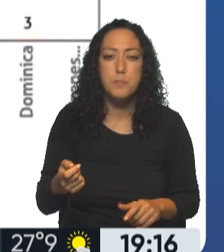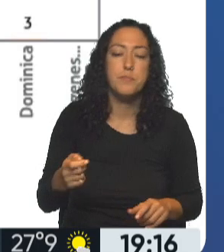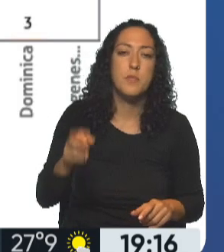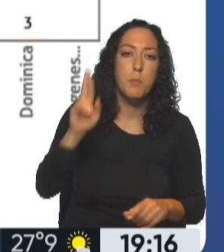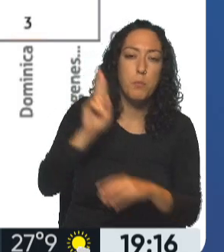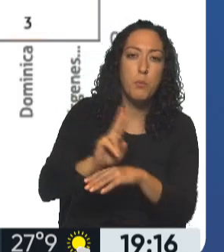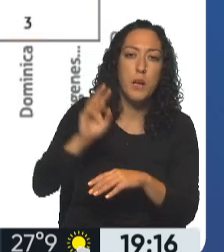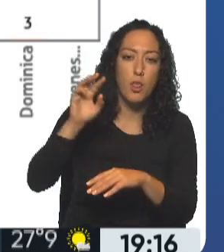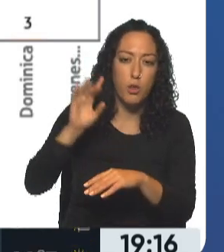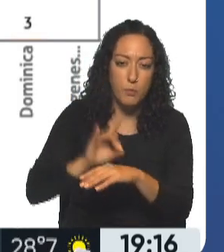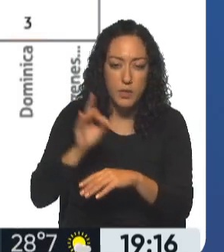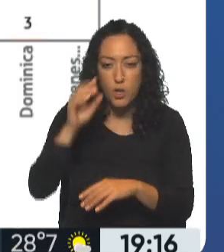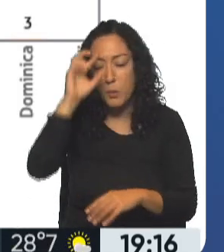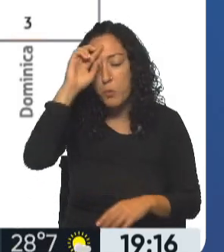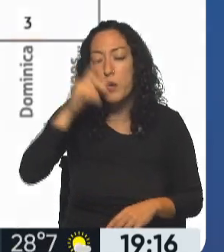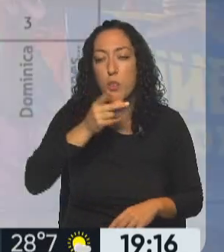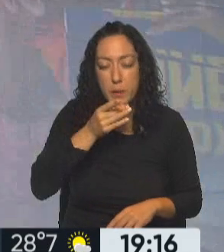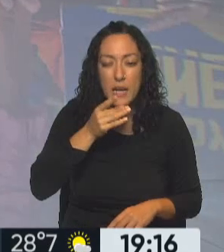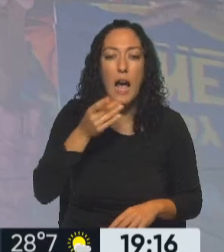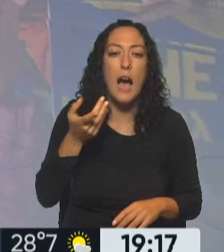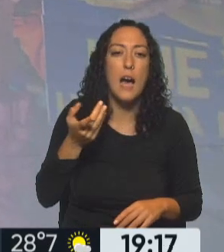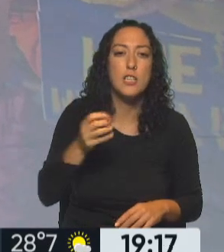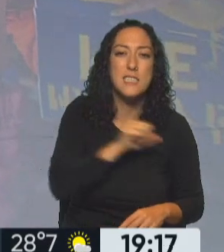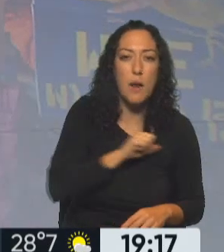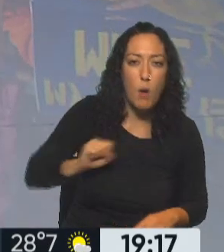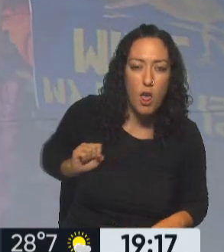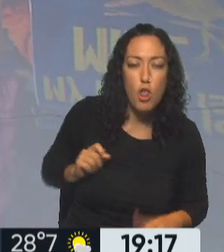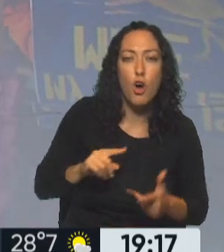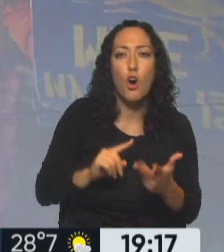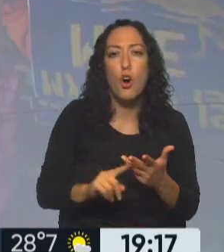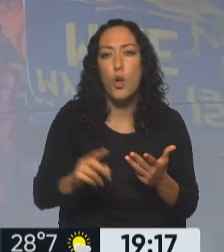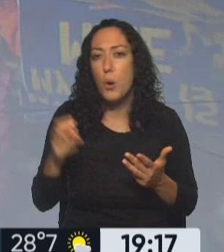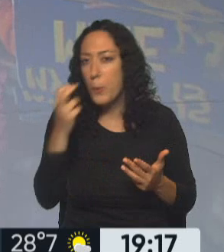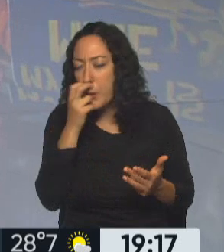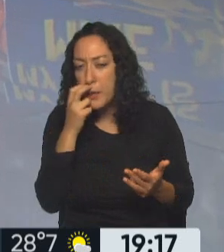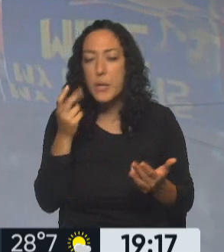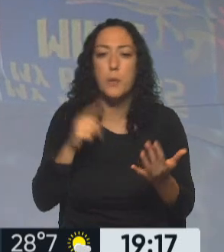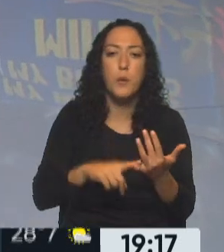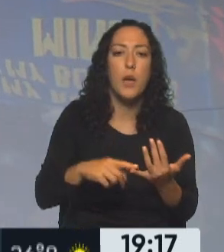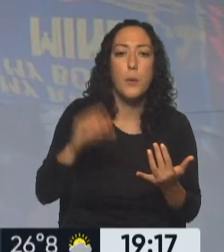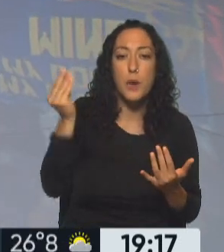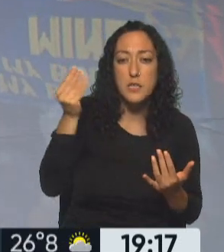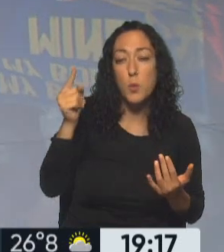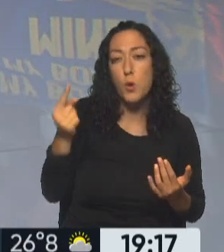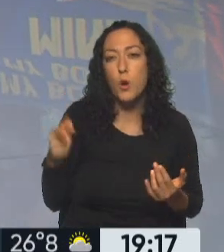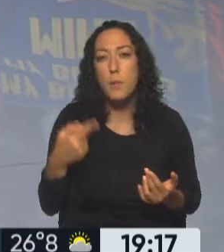Dominicana 2,7, El Salvador 2,4, Bolivia 1,8, Brasil 1,7 y después